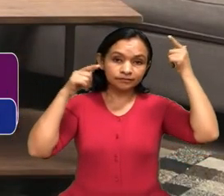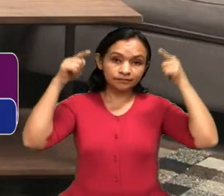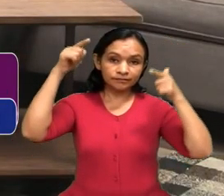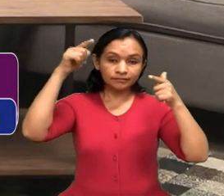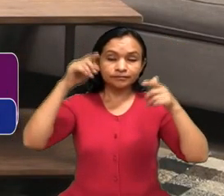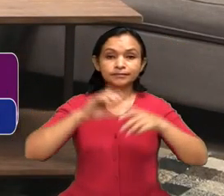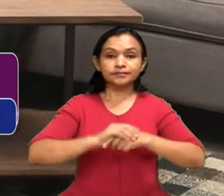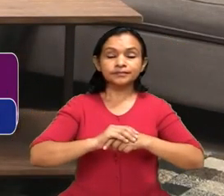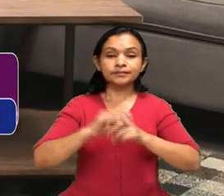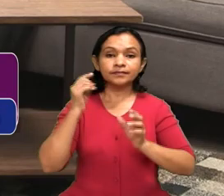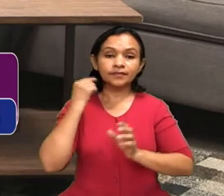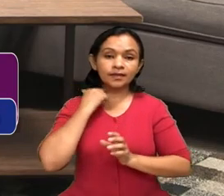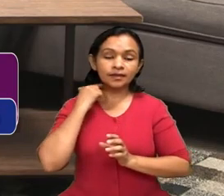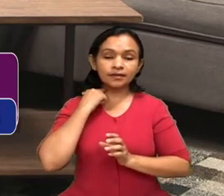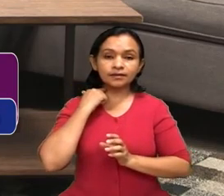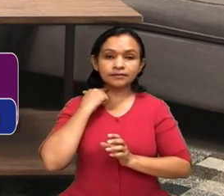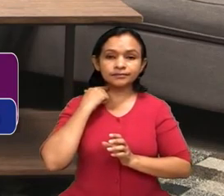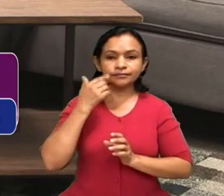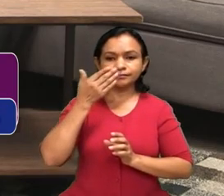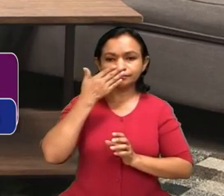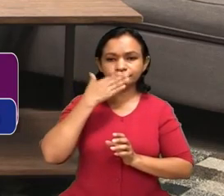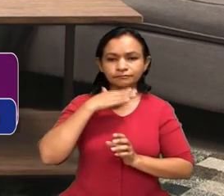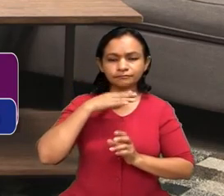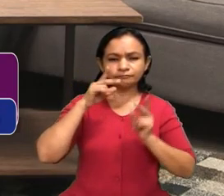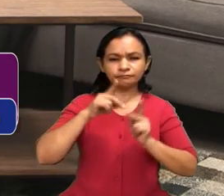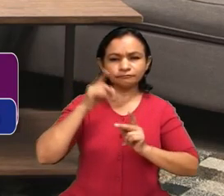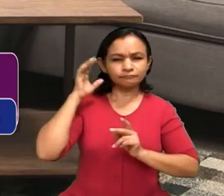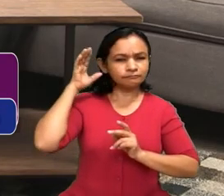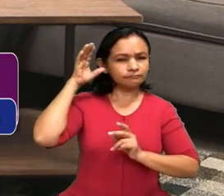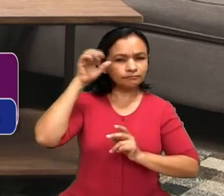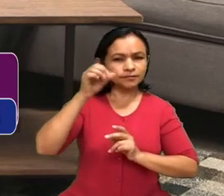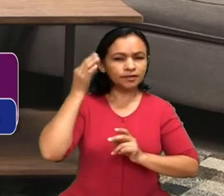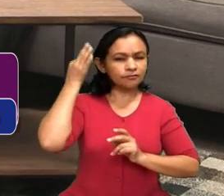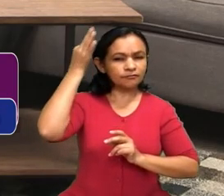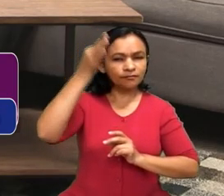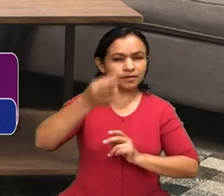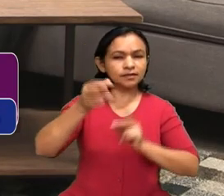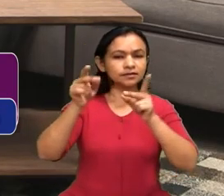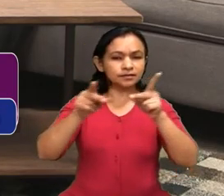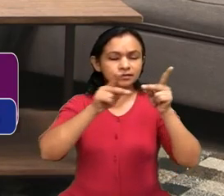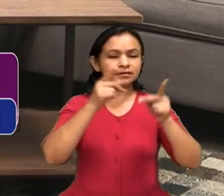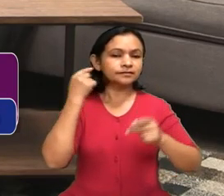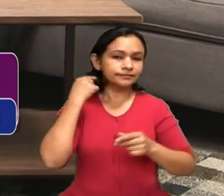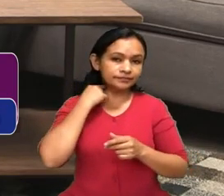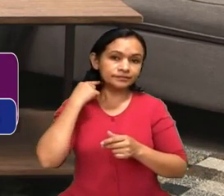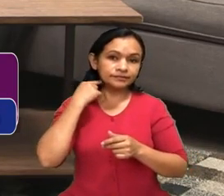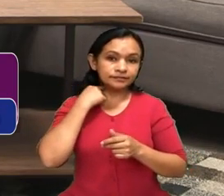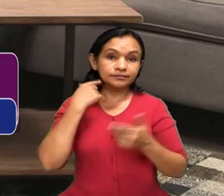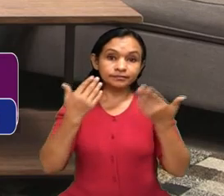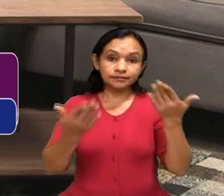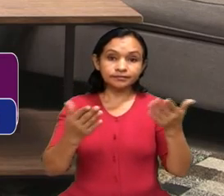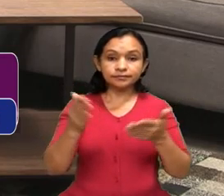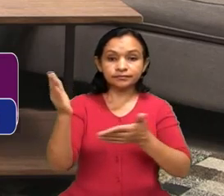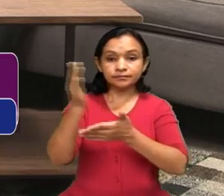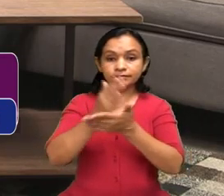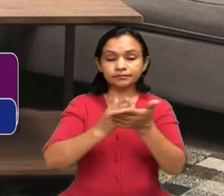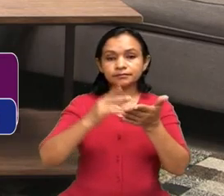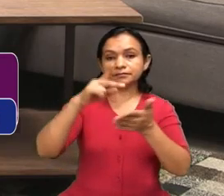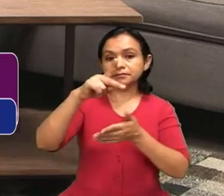siempre hay traidores, desgraciadamente, Siempre hay algunos